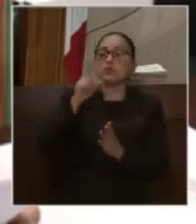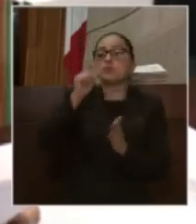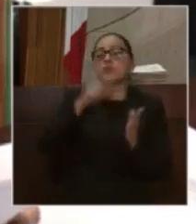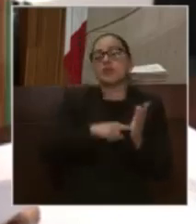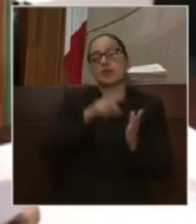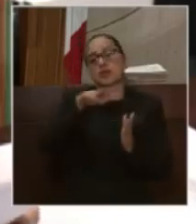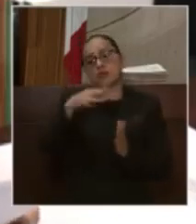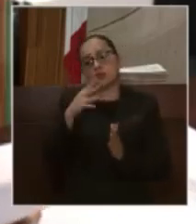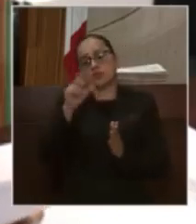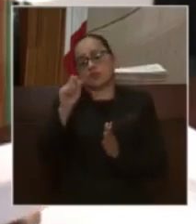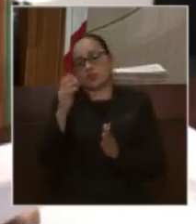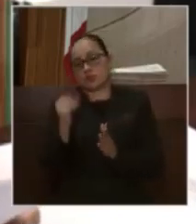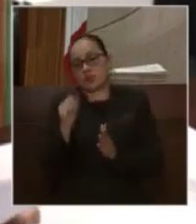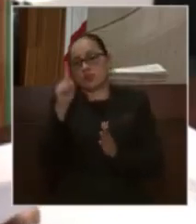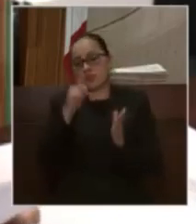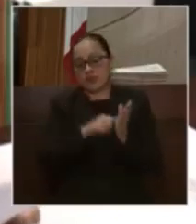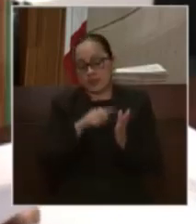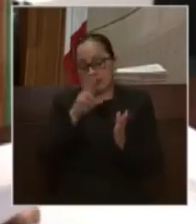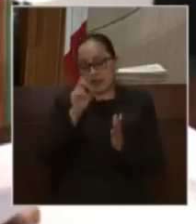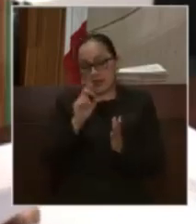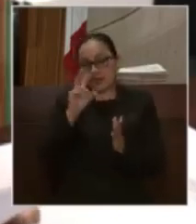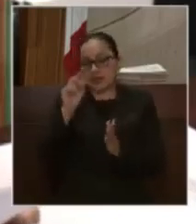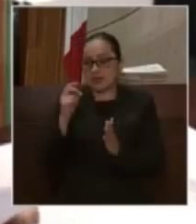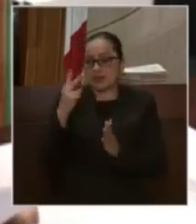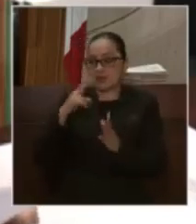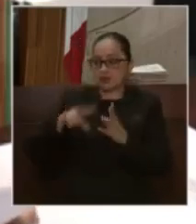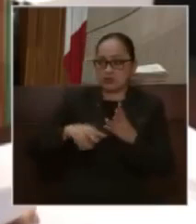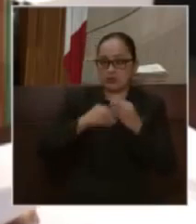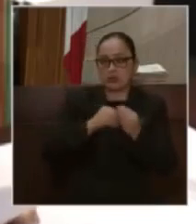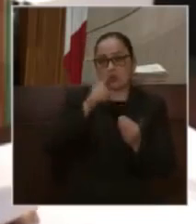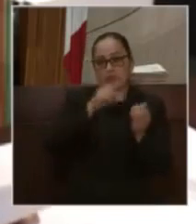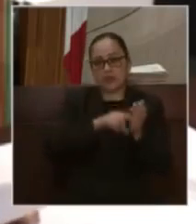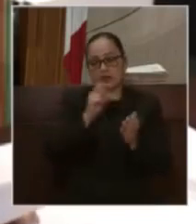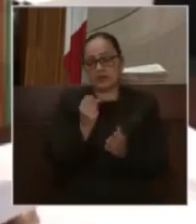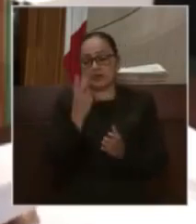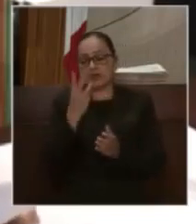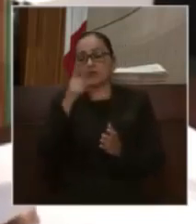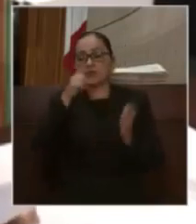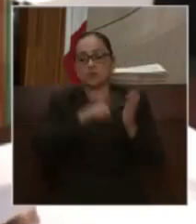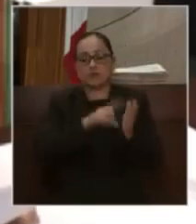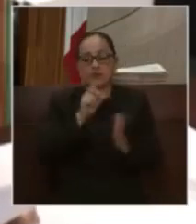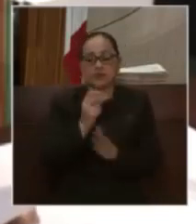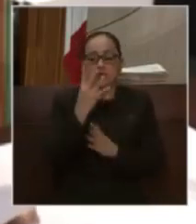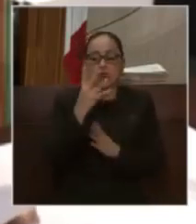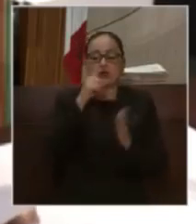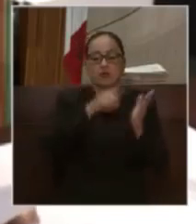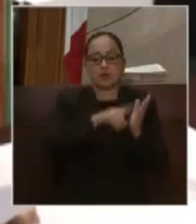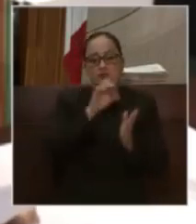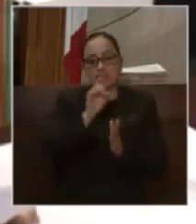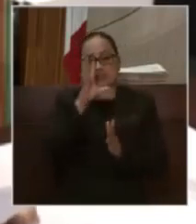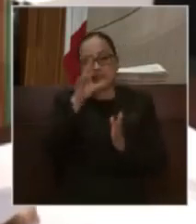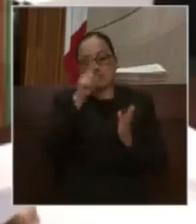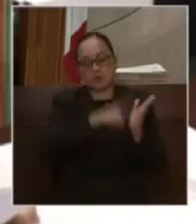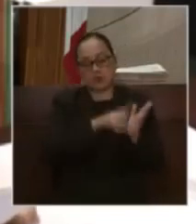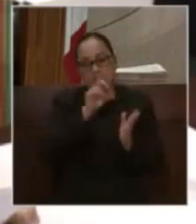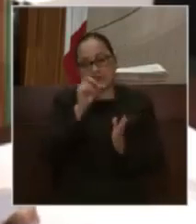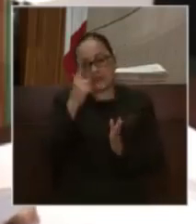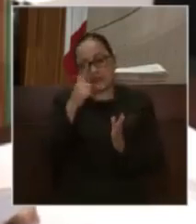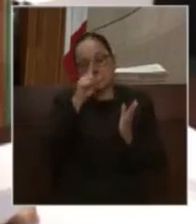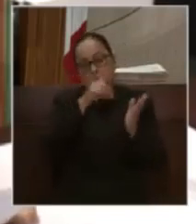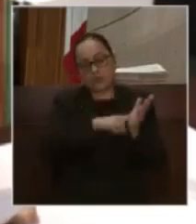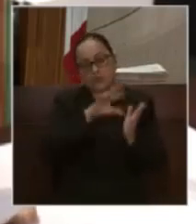1029, 1030, 1031, 1032 y sus acumulados 1033 y 1034, el 1035, 1047,